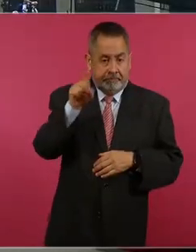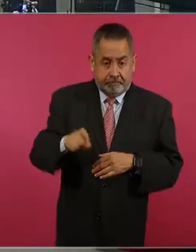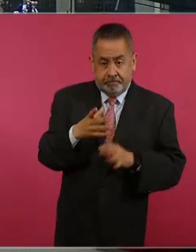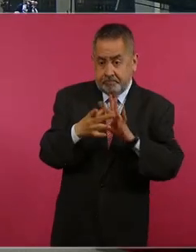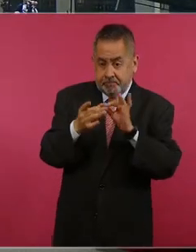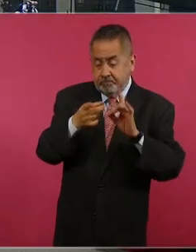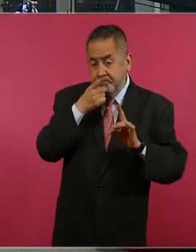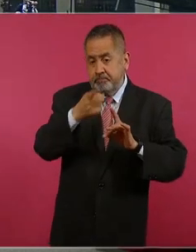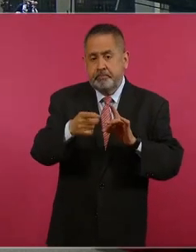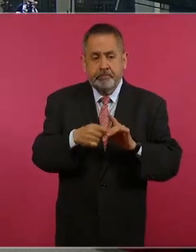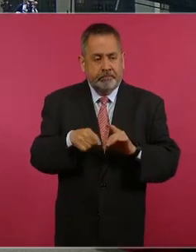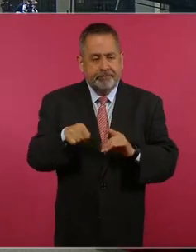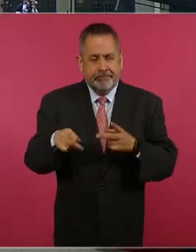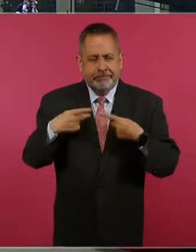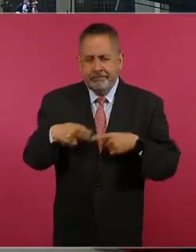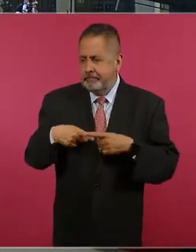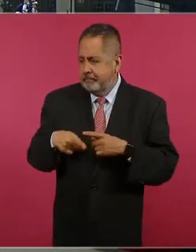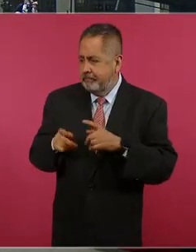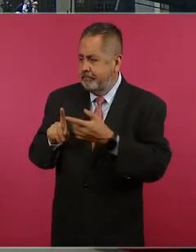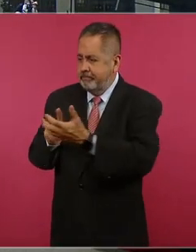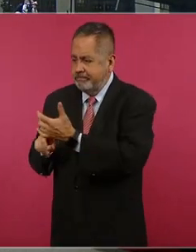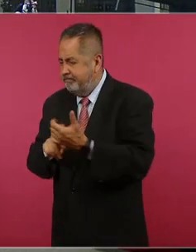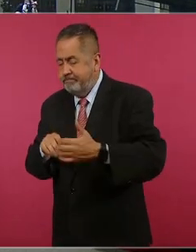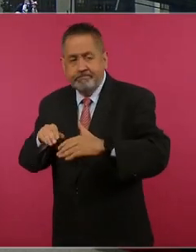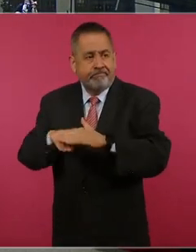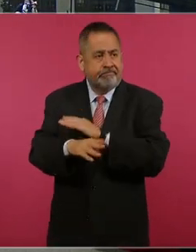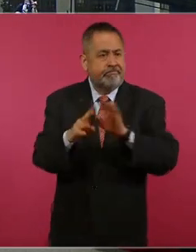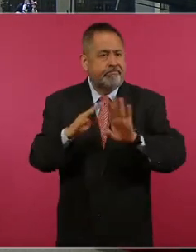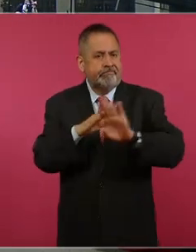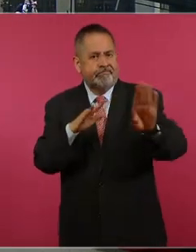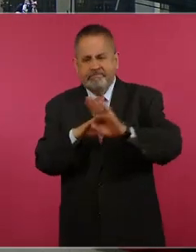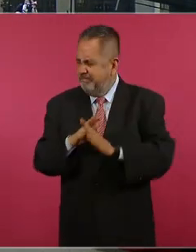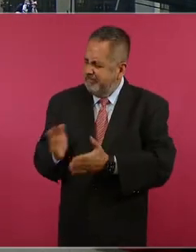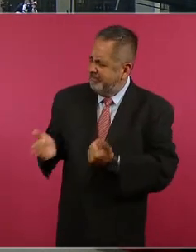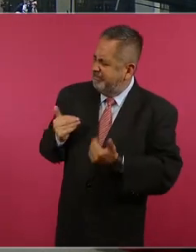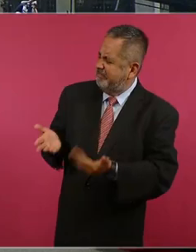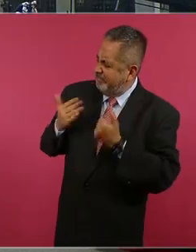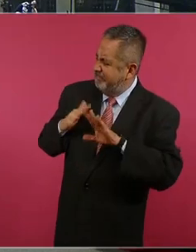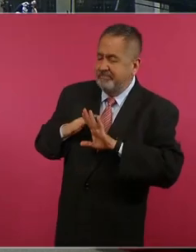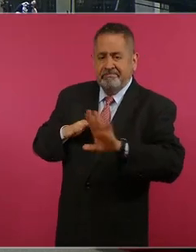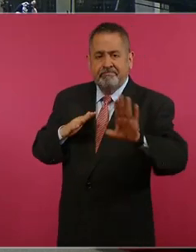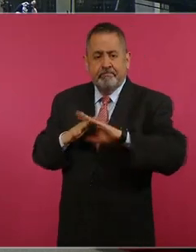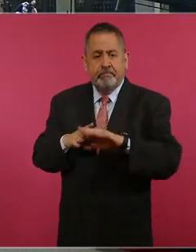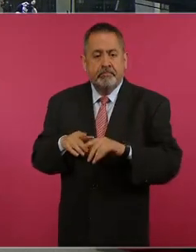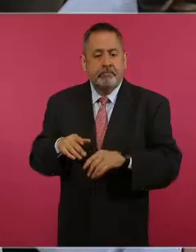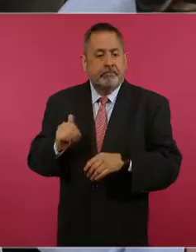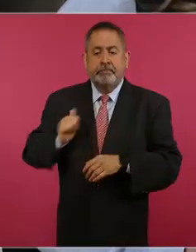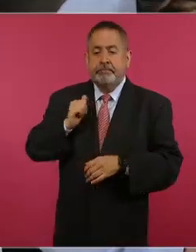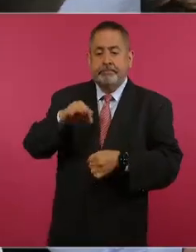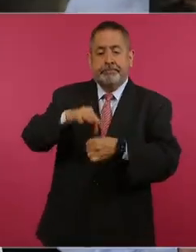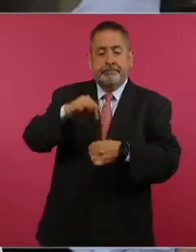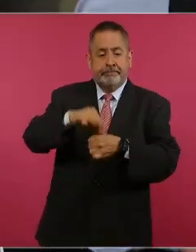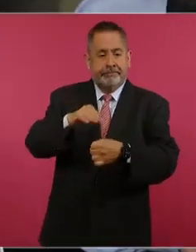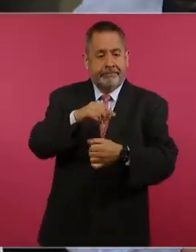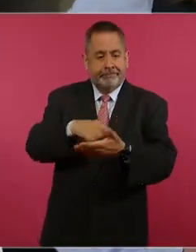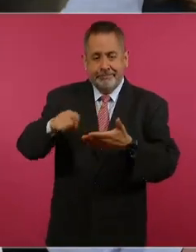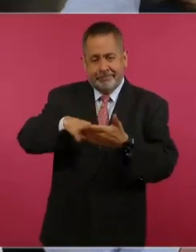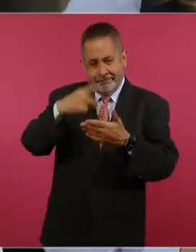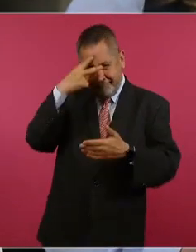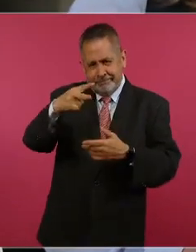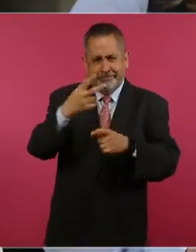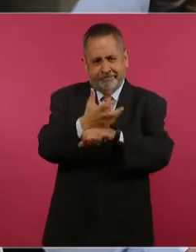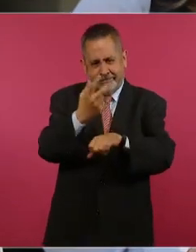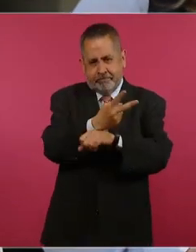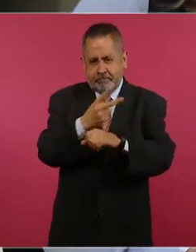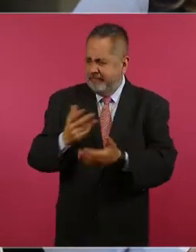que estos traficantes de personas están llamando más a la migración, aprovechando las elecciones de México y Estados Unidos para que